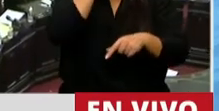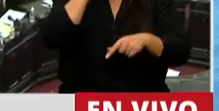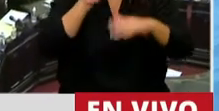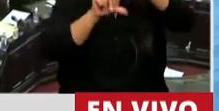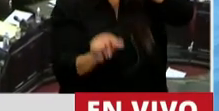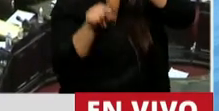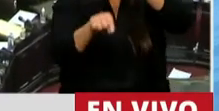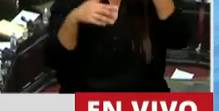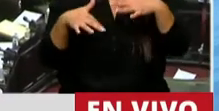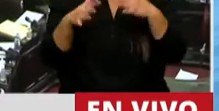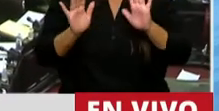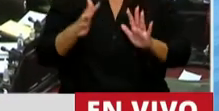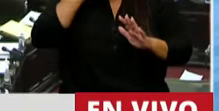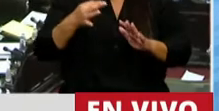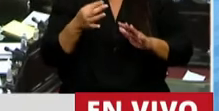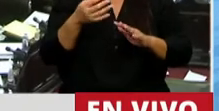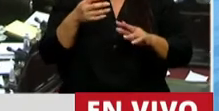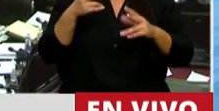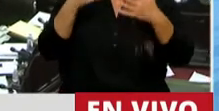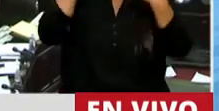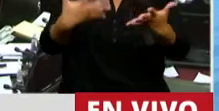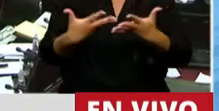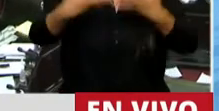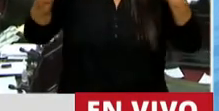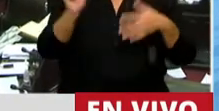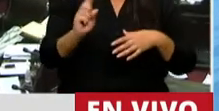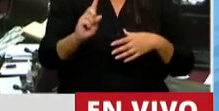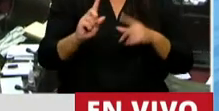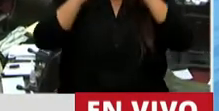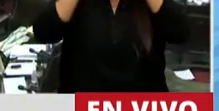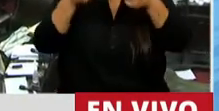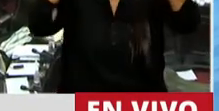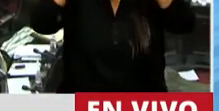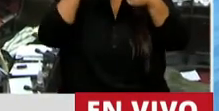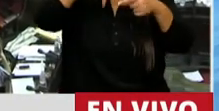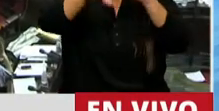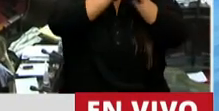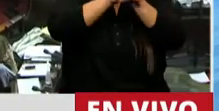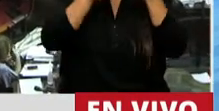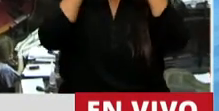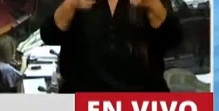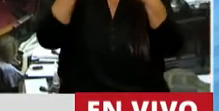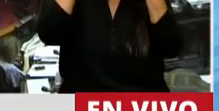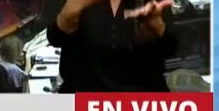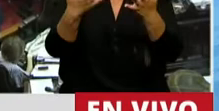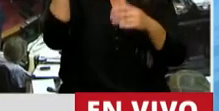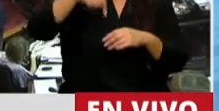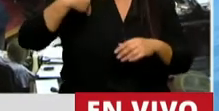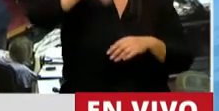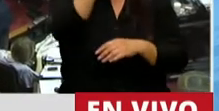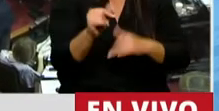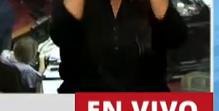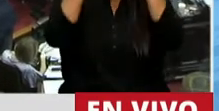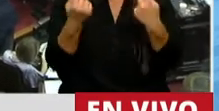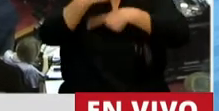tenemos muy poca visibilidad aquí, y que parte de los objetivos de esta ley es darle visibilidad justamente a lo que se